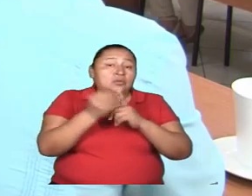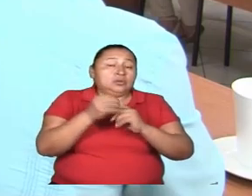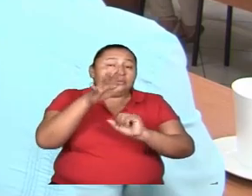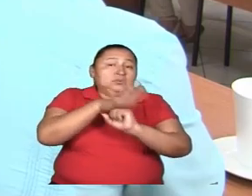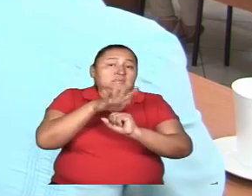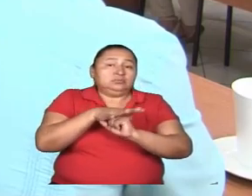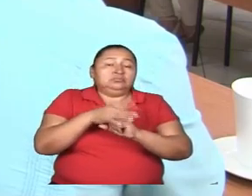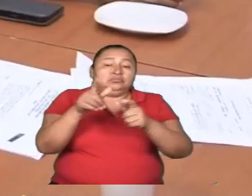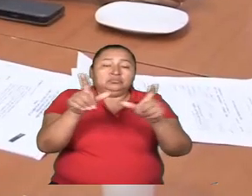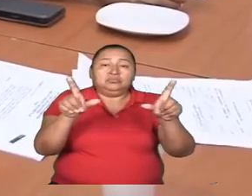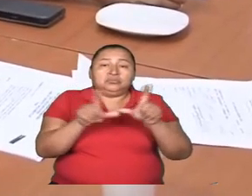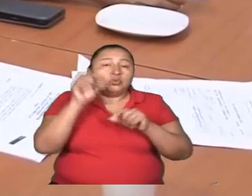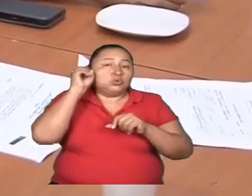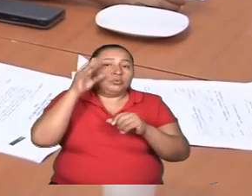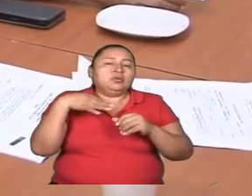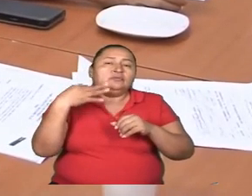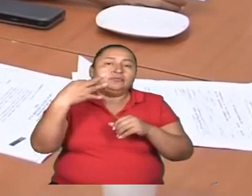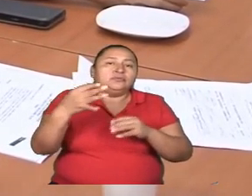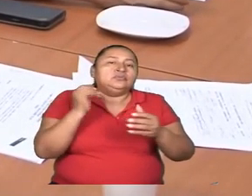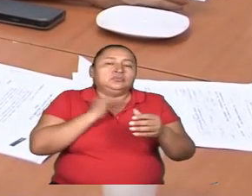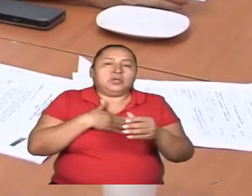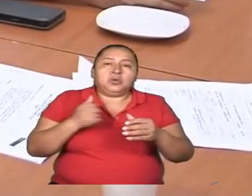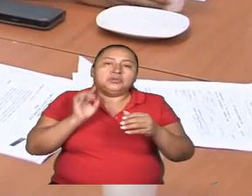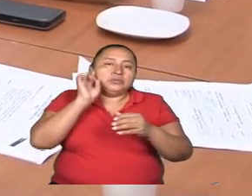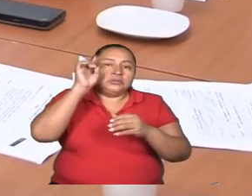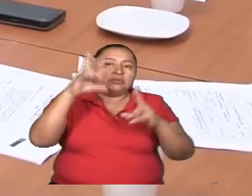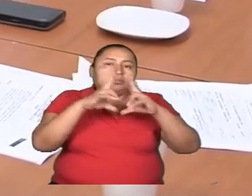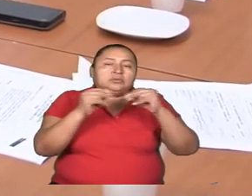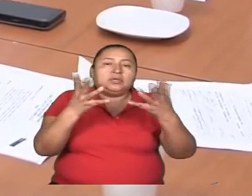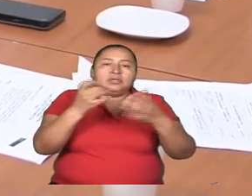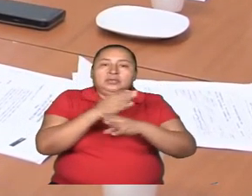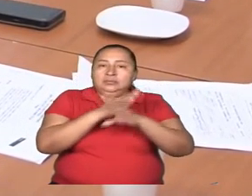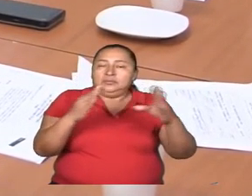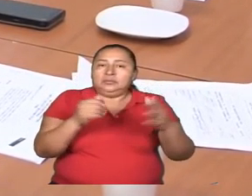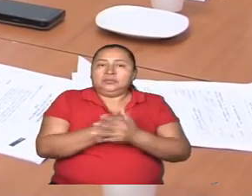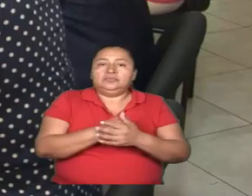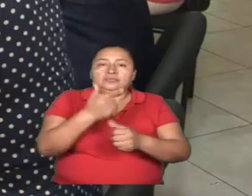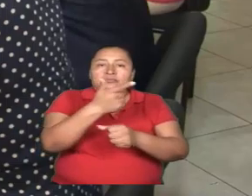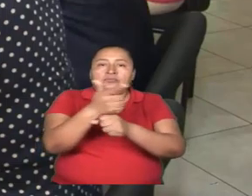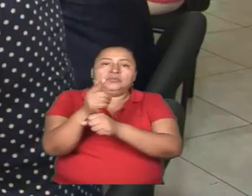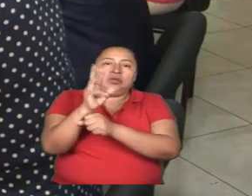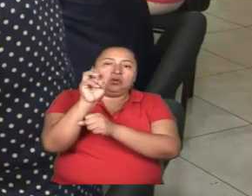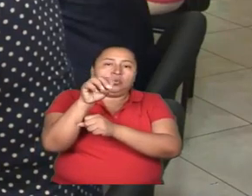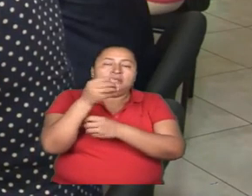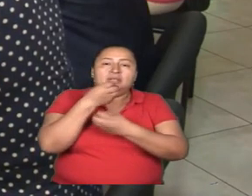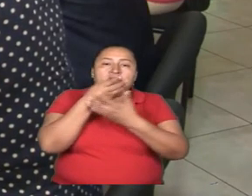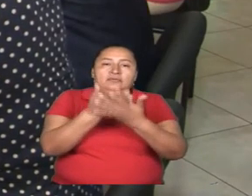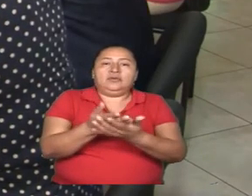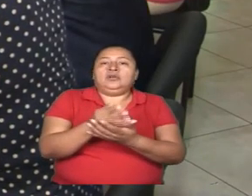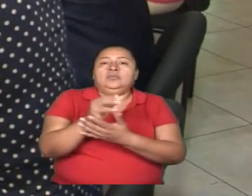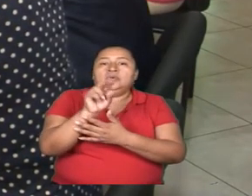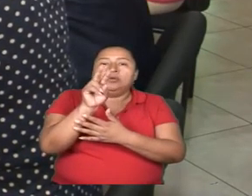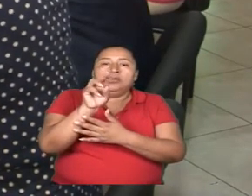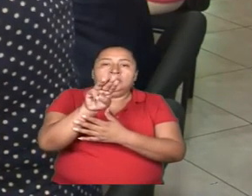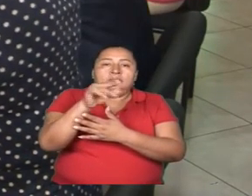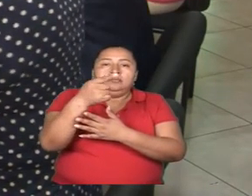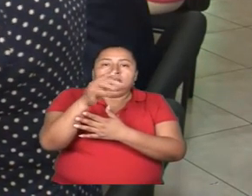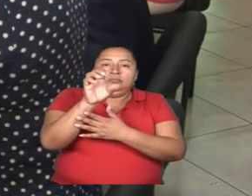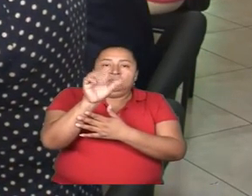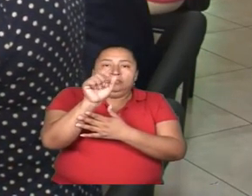turismo volverá a ser uno de los principales rubros de desarrollo de la Nicaragua que quiere paz. Con cámara de Wendell Noguera para el canal parlamentario les